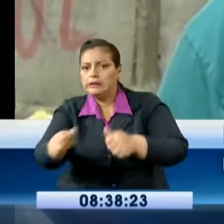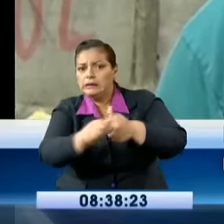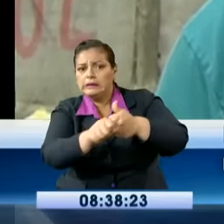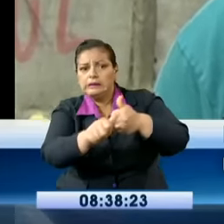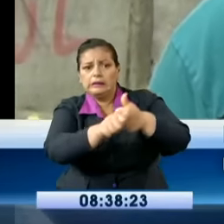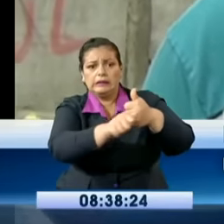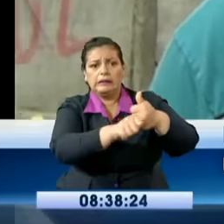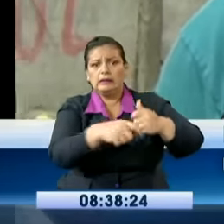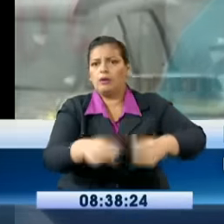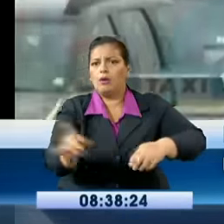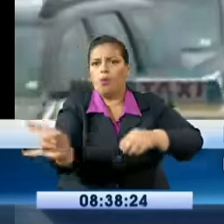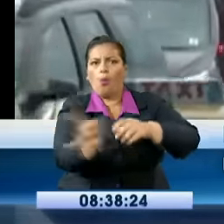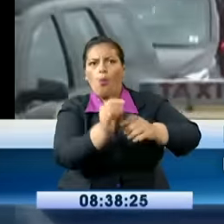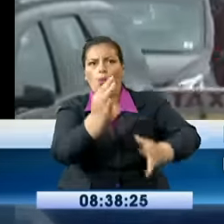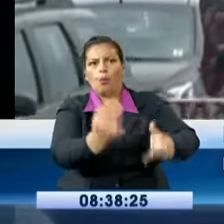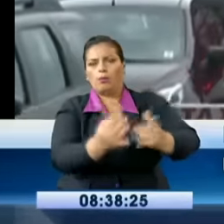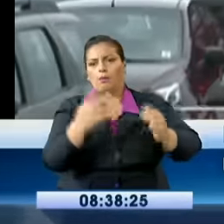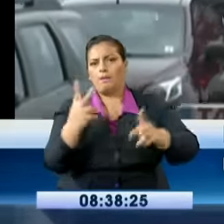de al lado. Tú también vienes aquí.